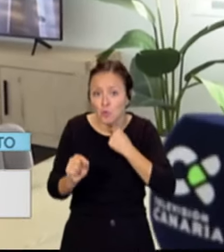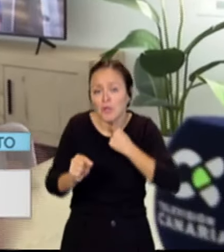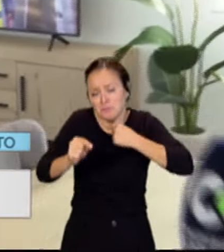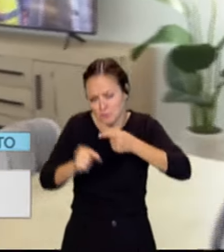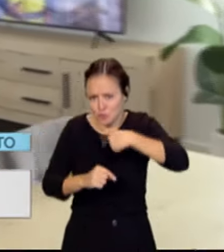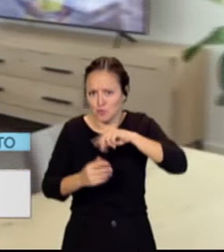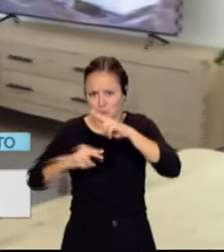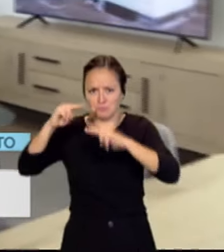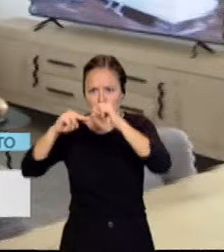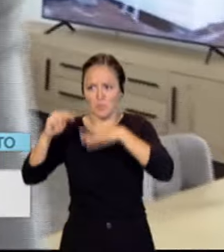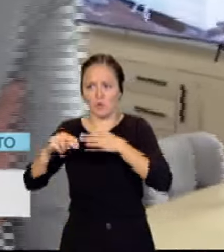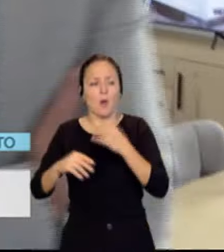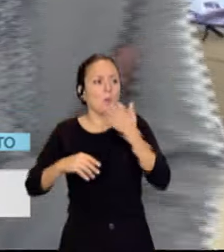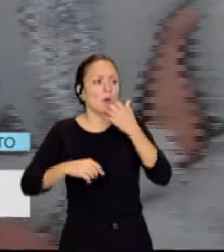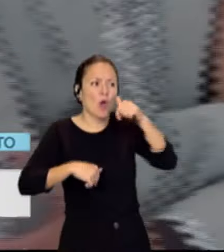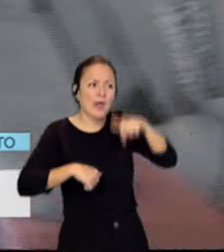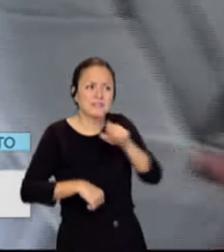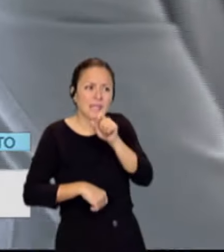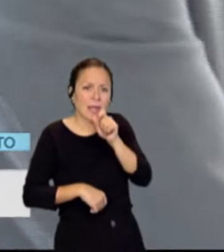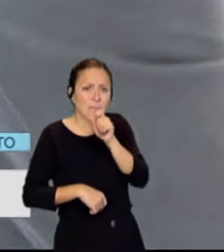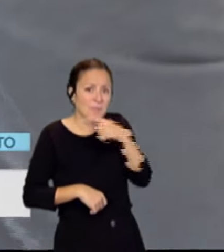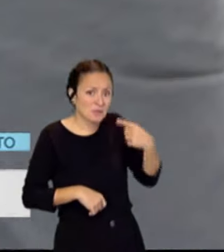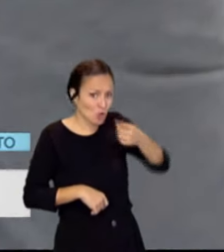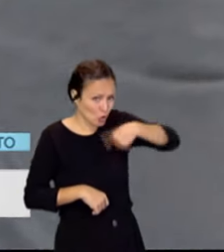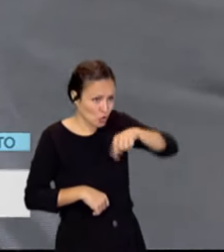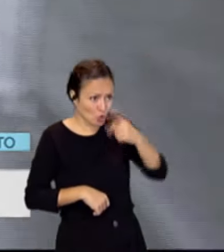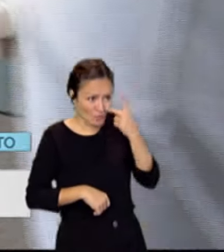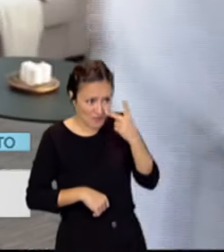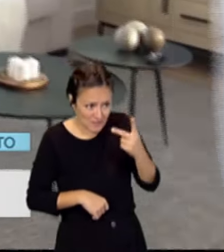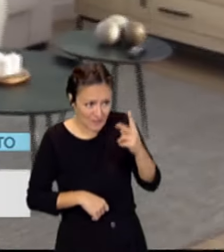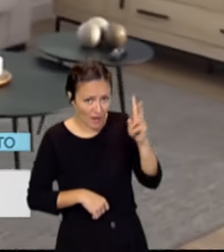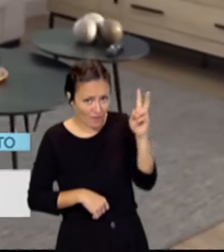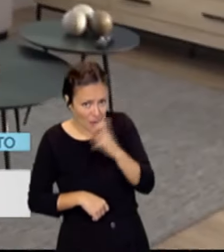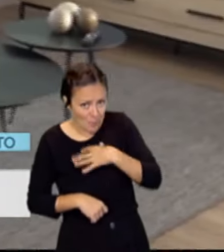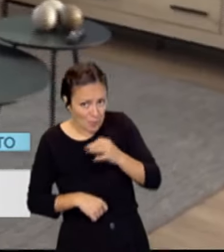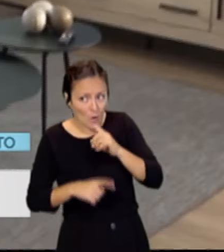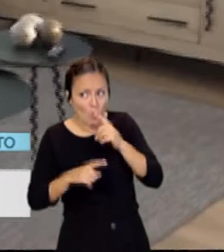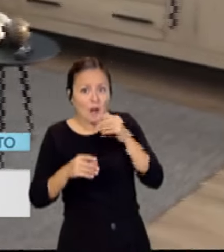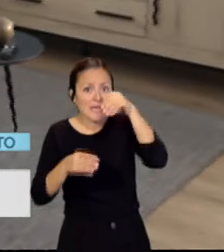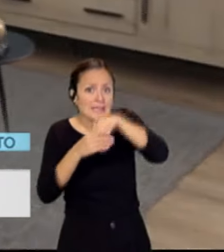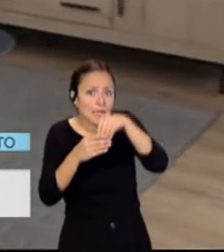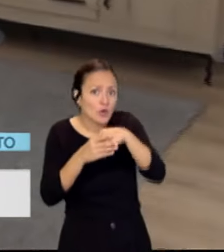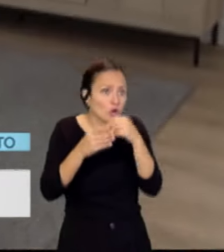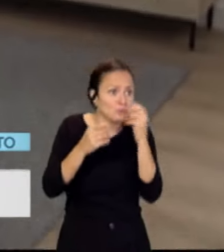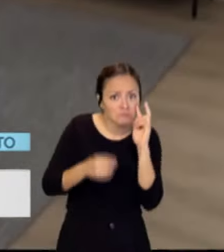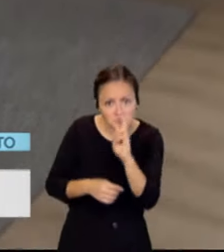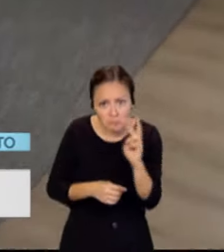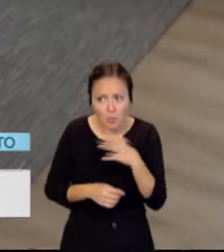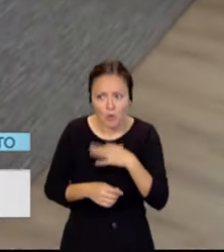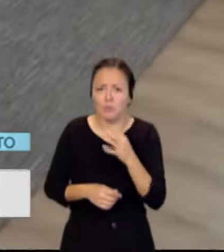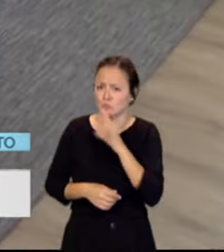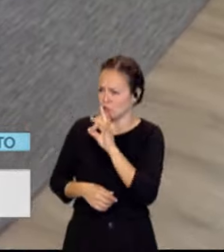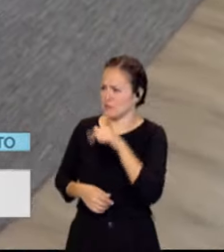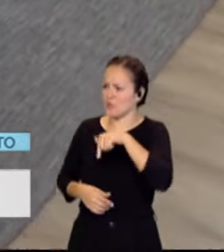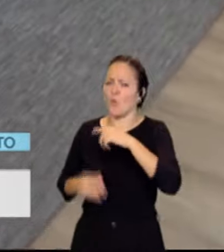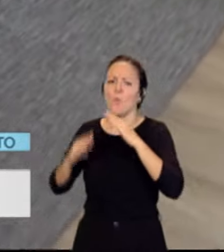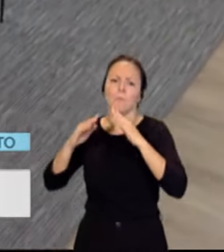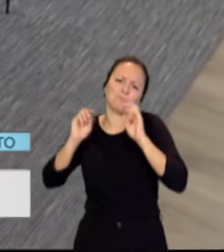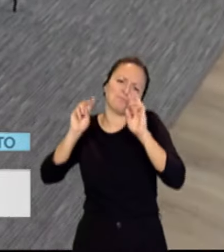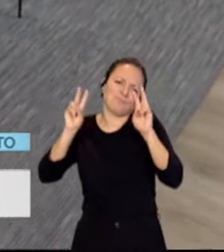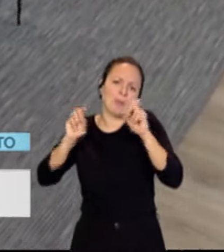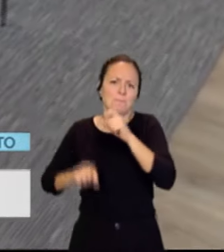este piso podemos venir a visitarlo podemos conocer cómo es todo su interior efectivamente este es nuestro piso piloto lleva do años aquí